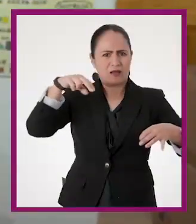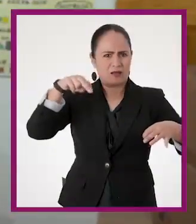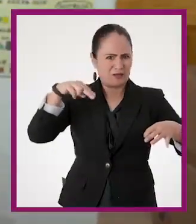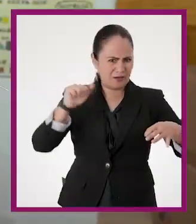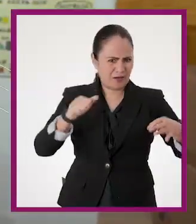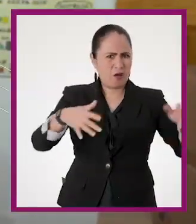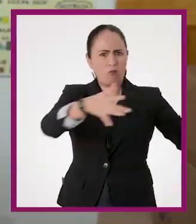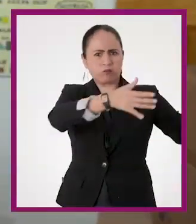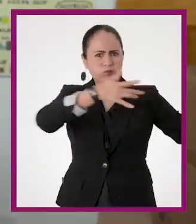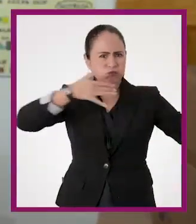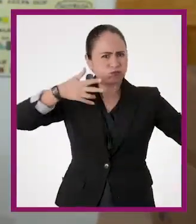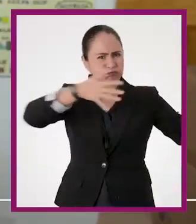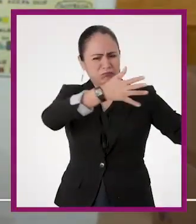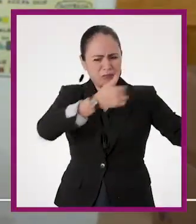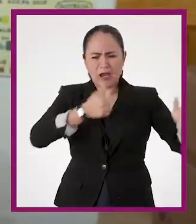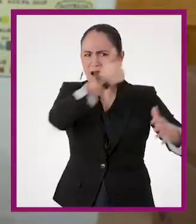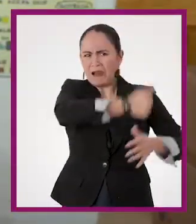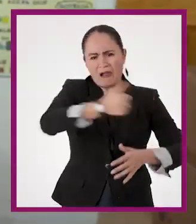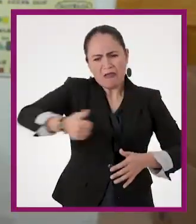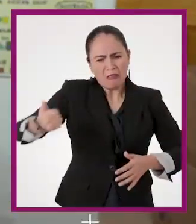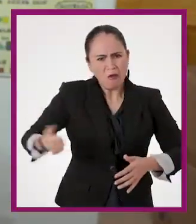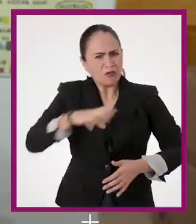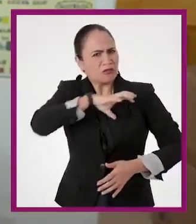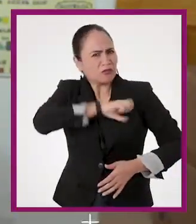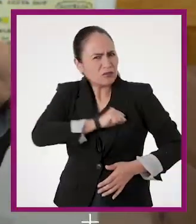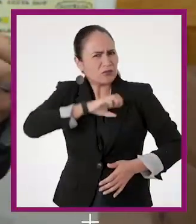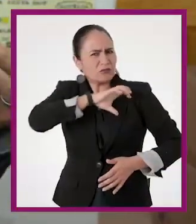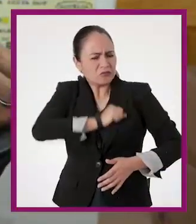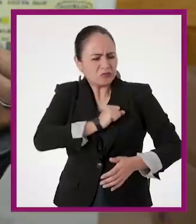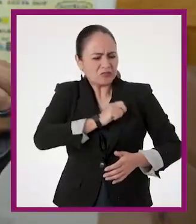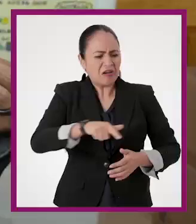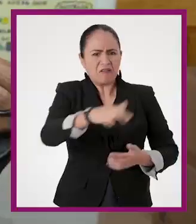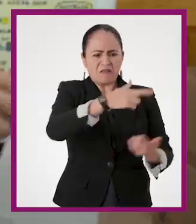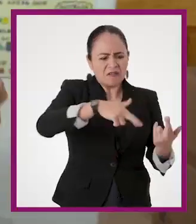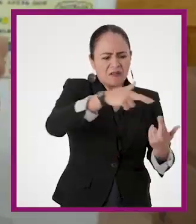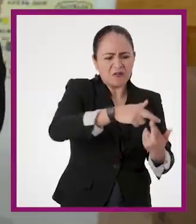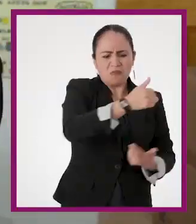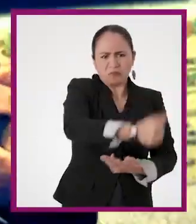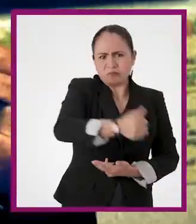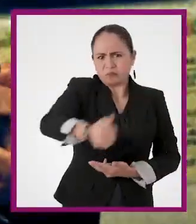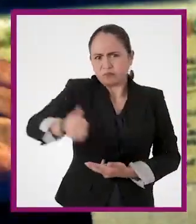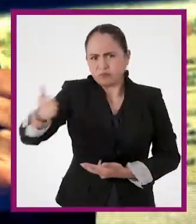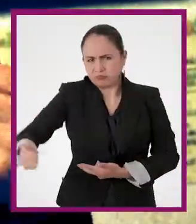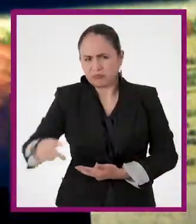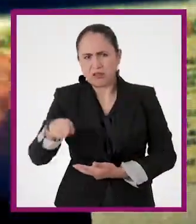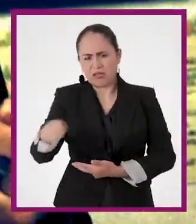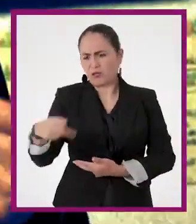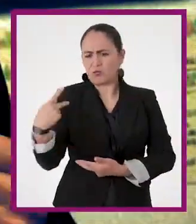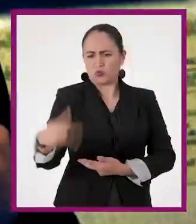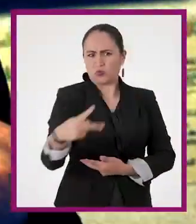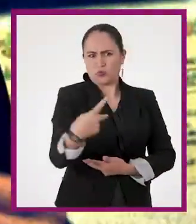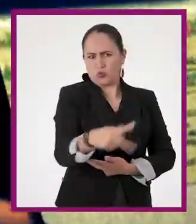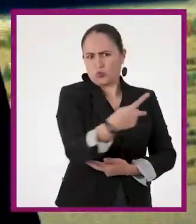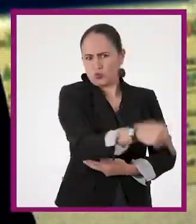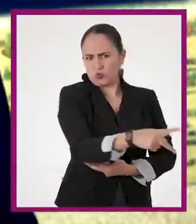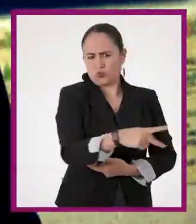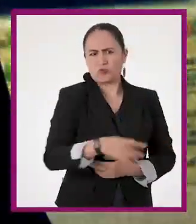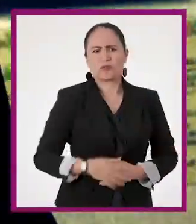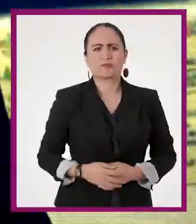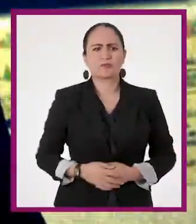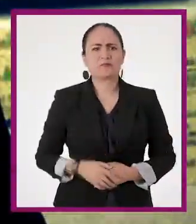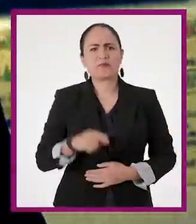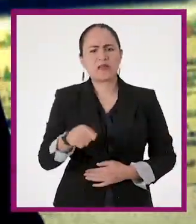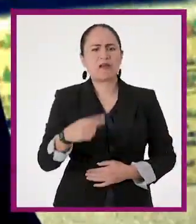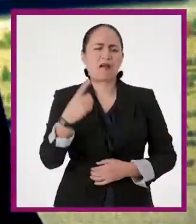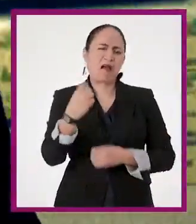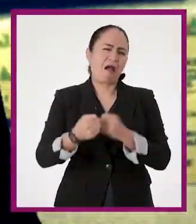el arpa, y poco a poco esto se fue constituyendo como parte de lo que se decía era alma de esta nación.